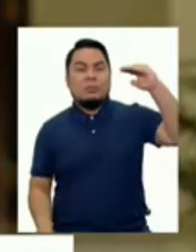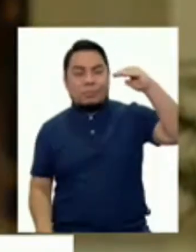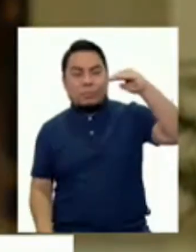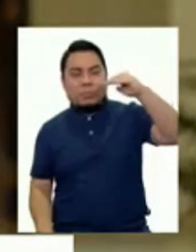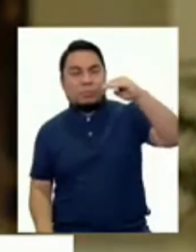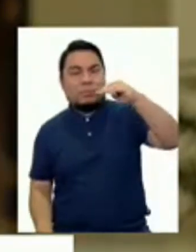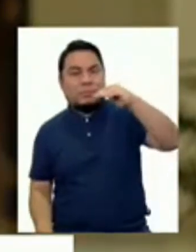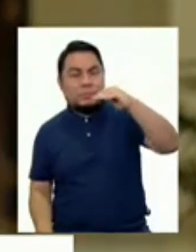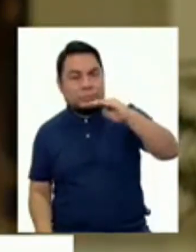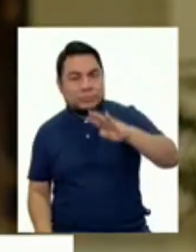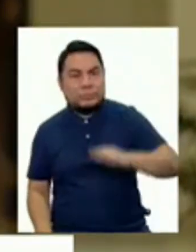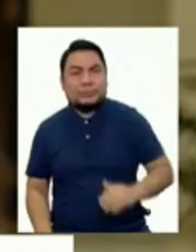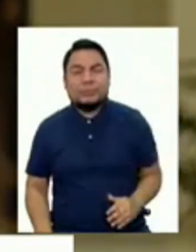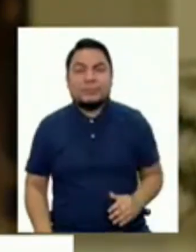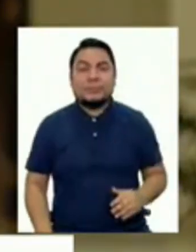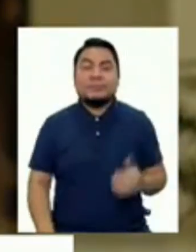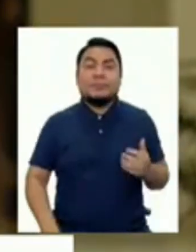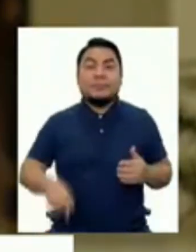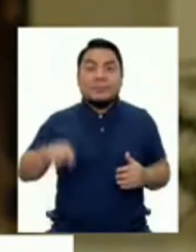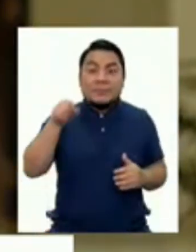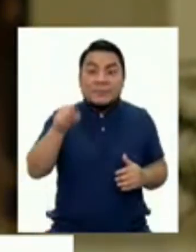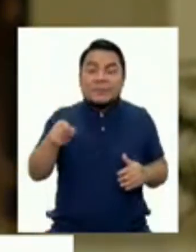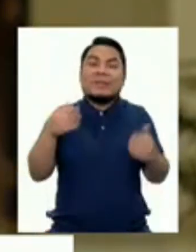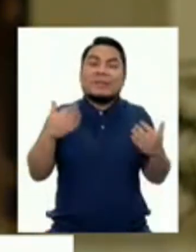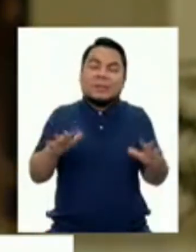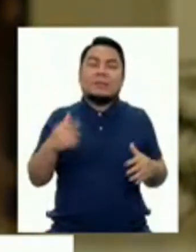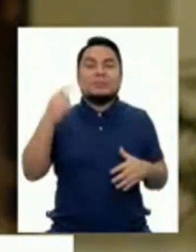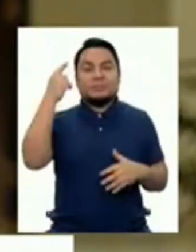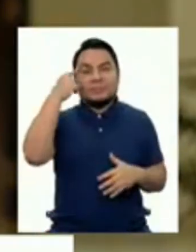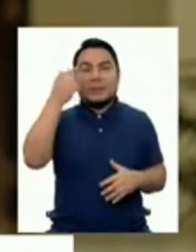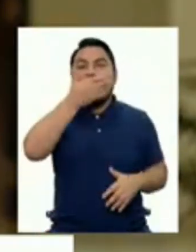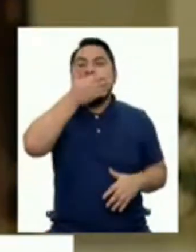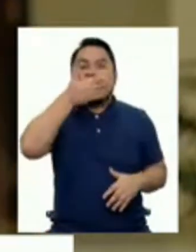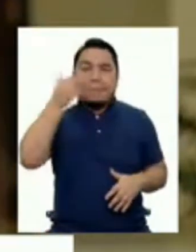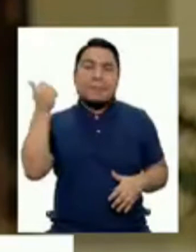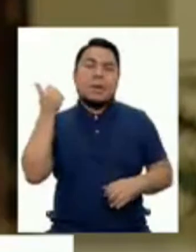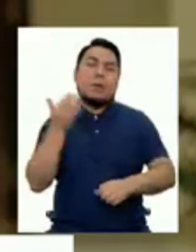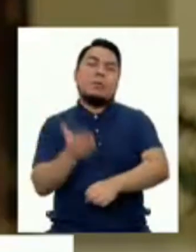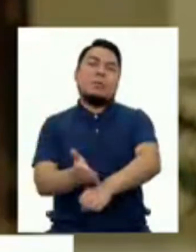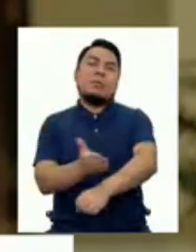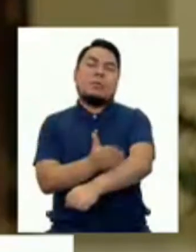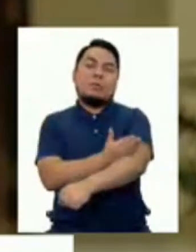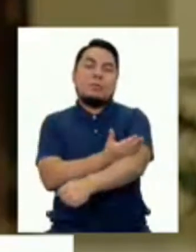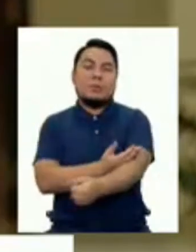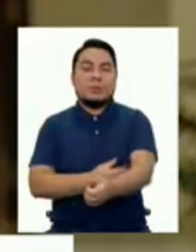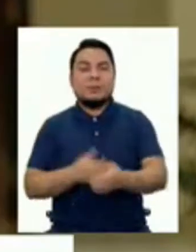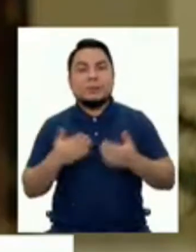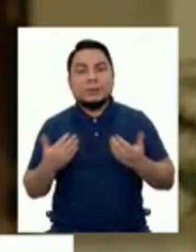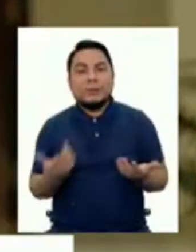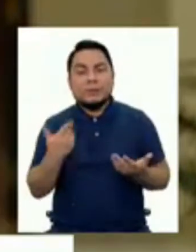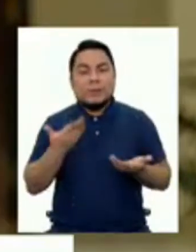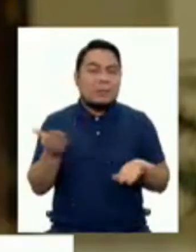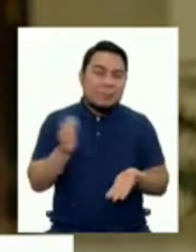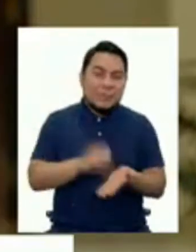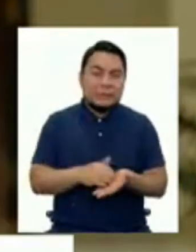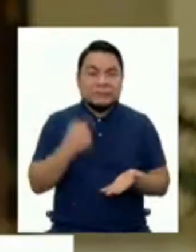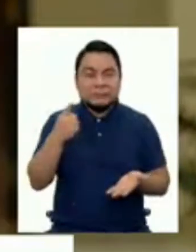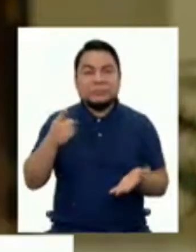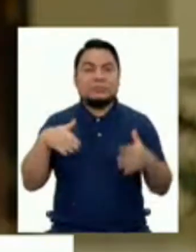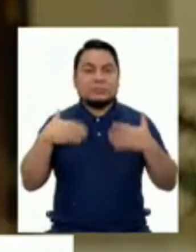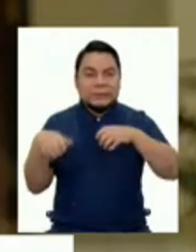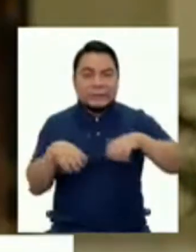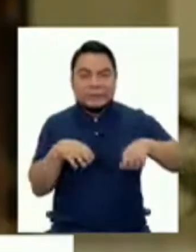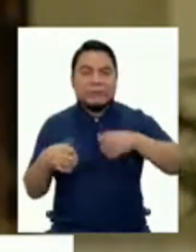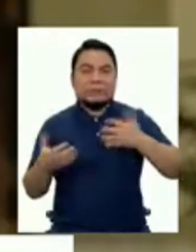contagio. Y eso nos ha dado tiempo a que mejoremos y aumentemos la